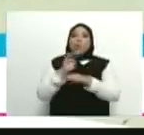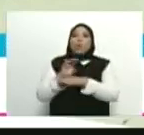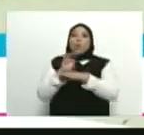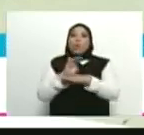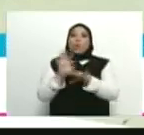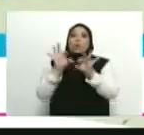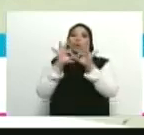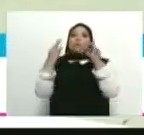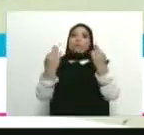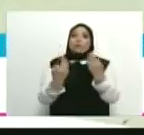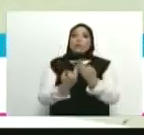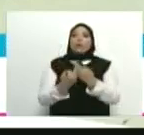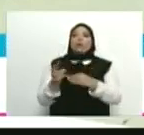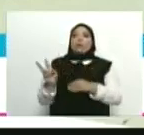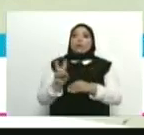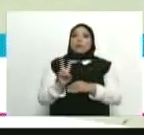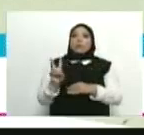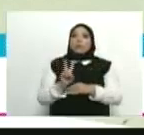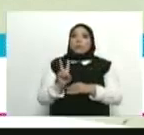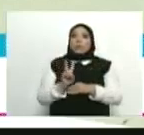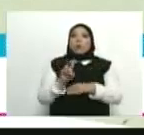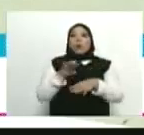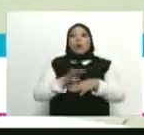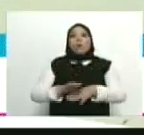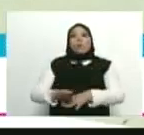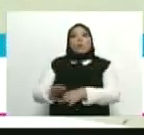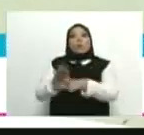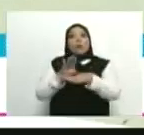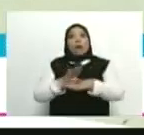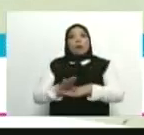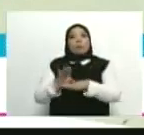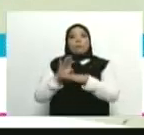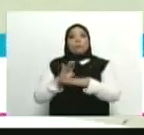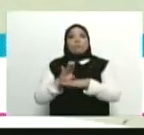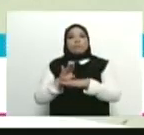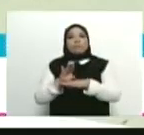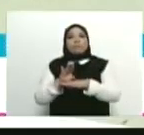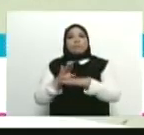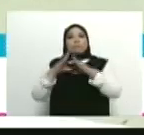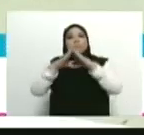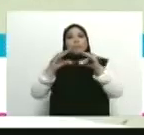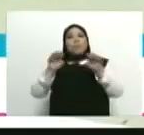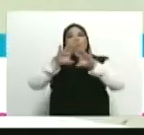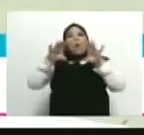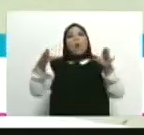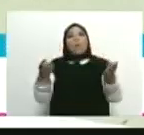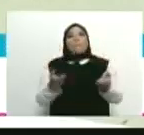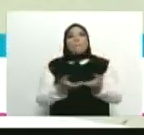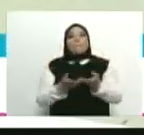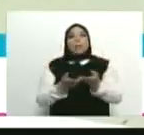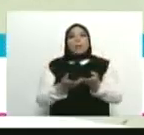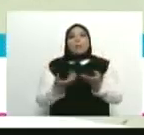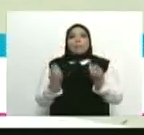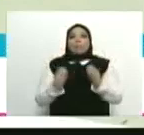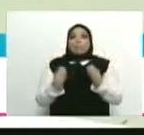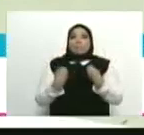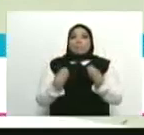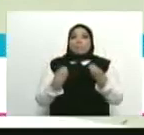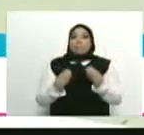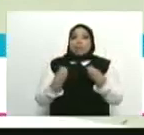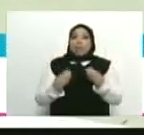a la familia venezolana, para proteger a todo el mundo, pues, para que siguiera la vida